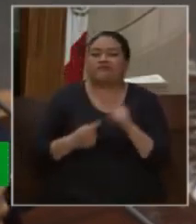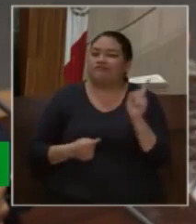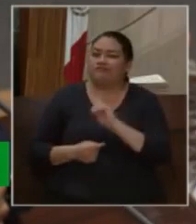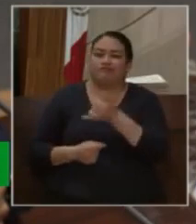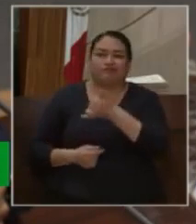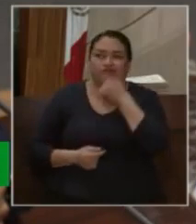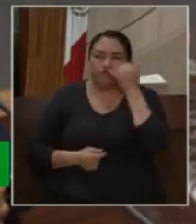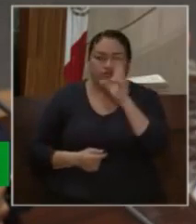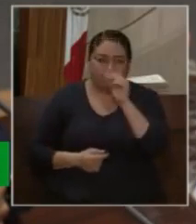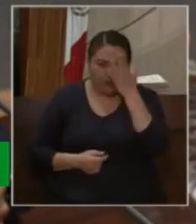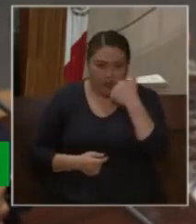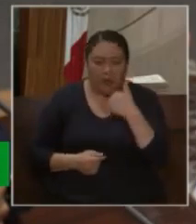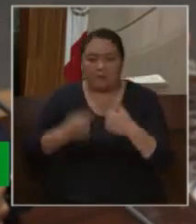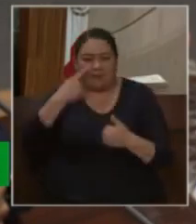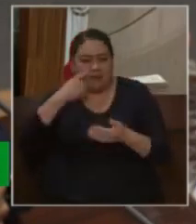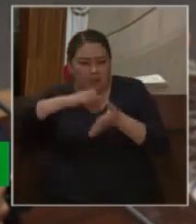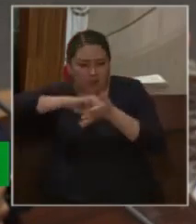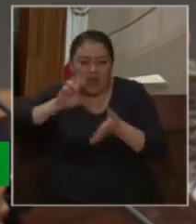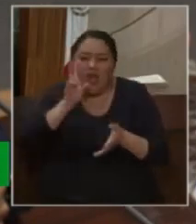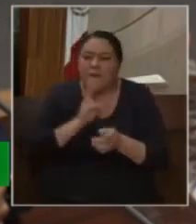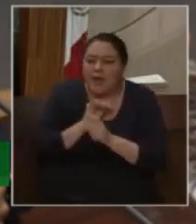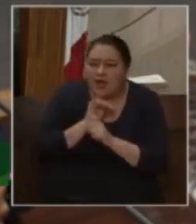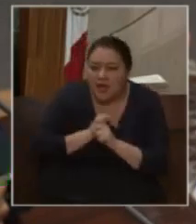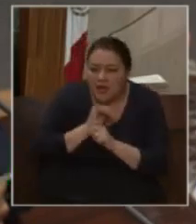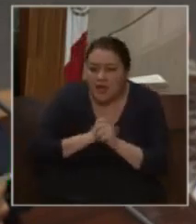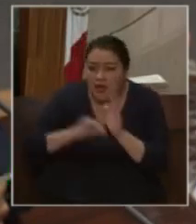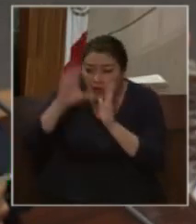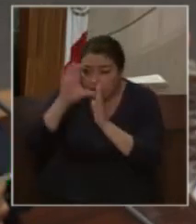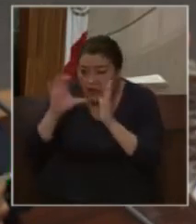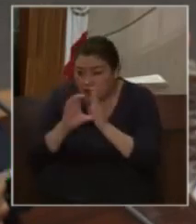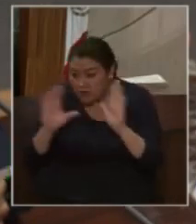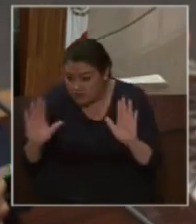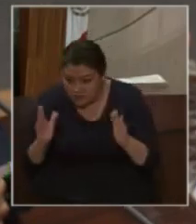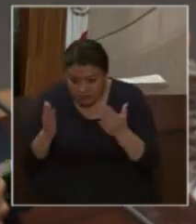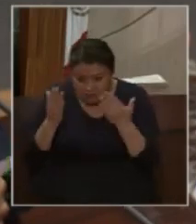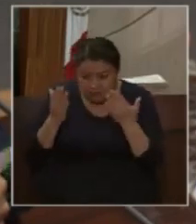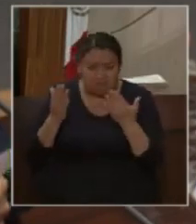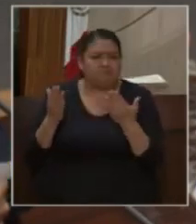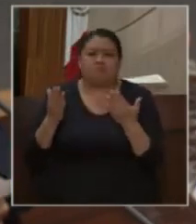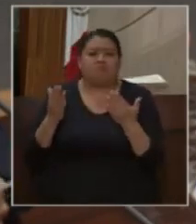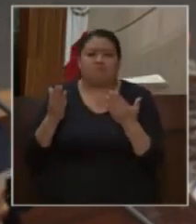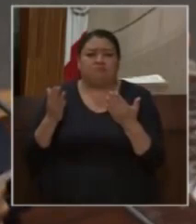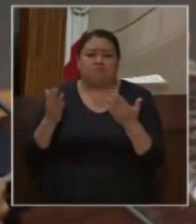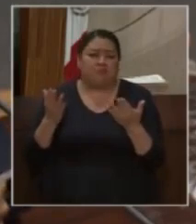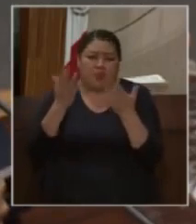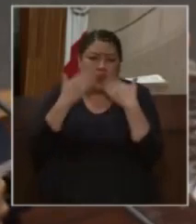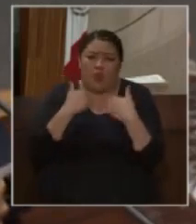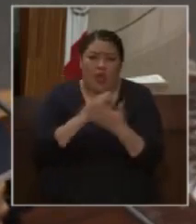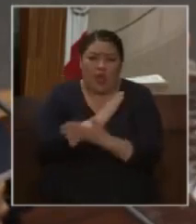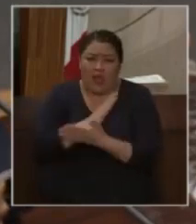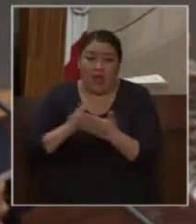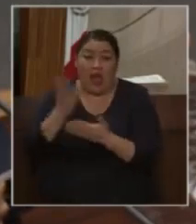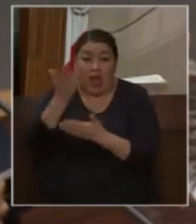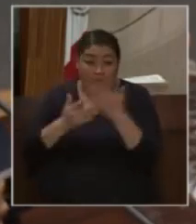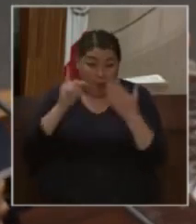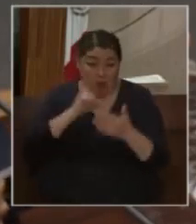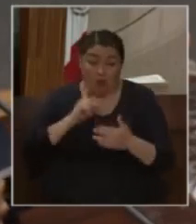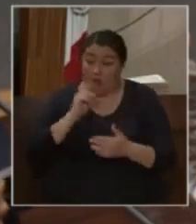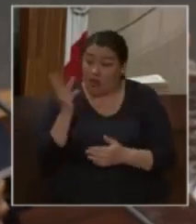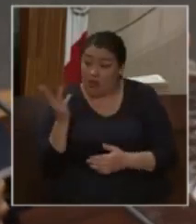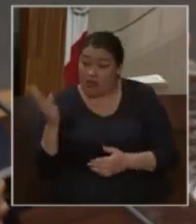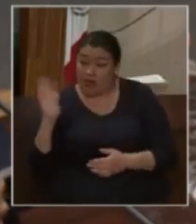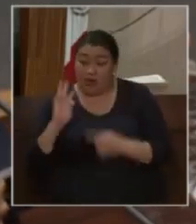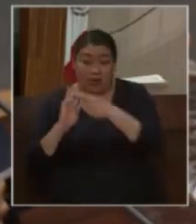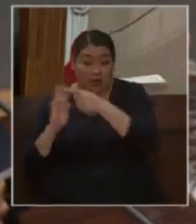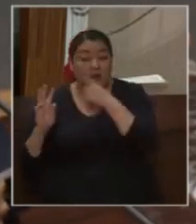impugnativa se advierte que no existe una cuestión de constitucionalidad susceptible de ser estudiada por este órgano jurisdiccional, ya que las ahora recurrentes